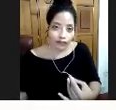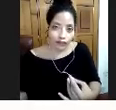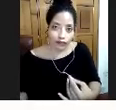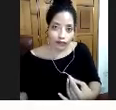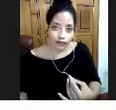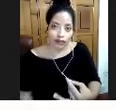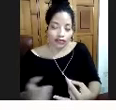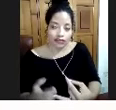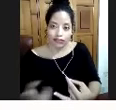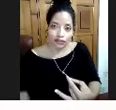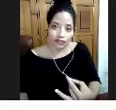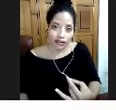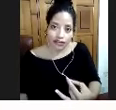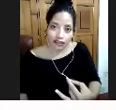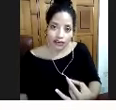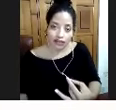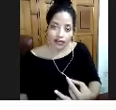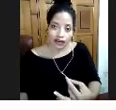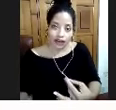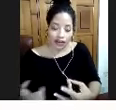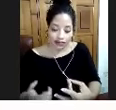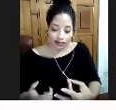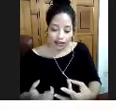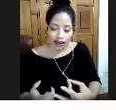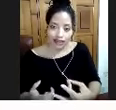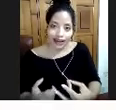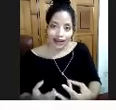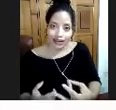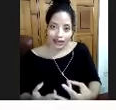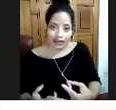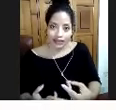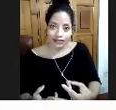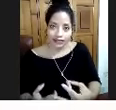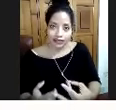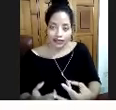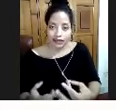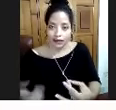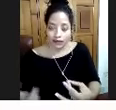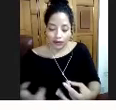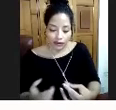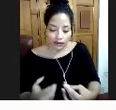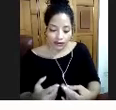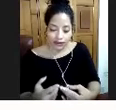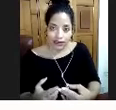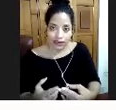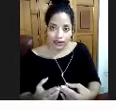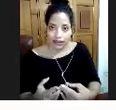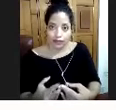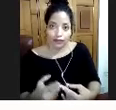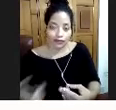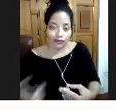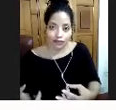mostrar fotos, a encender su cámara de video, a dejar links que uno puede